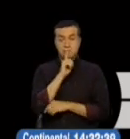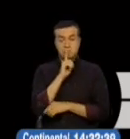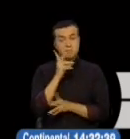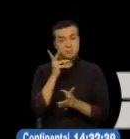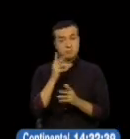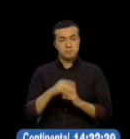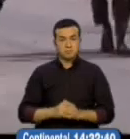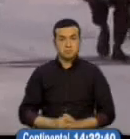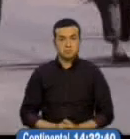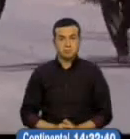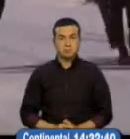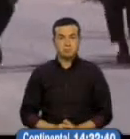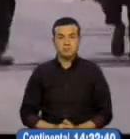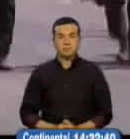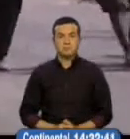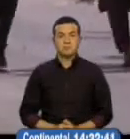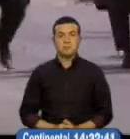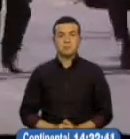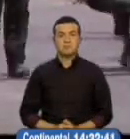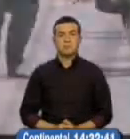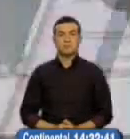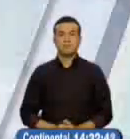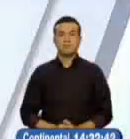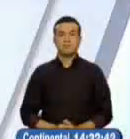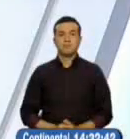el tema.